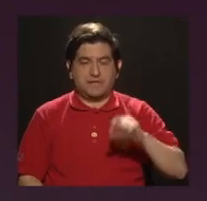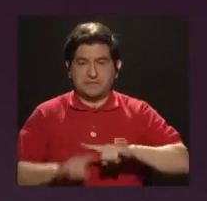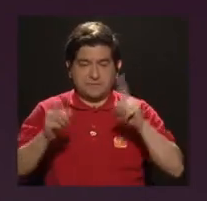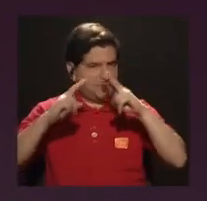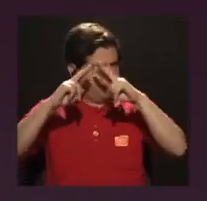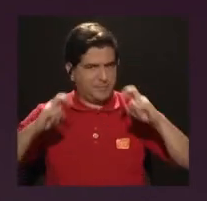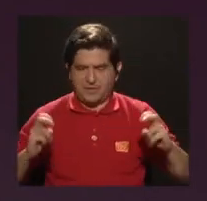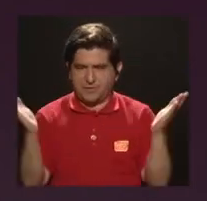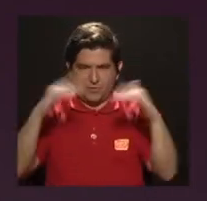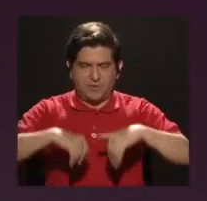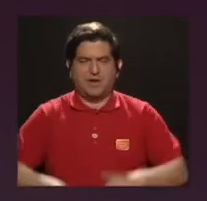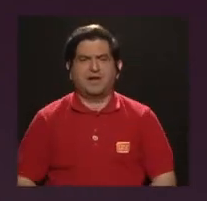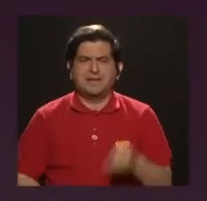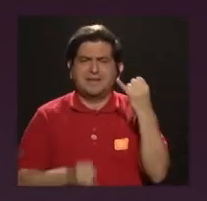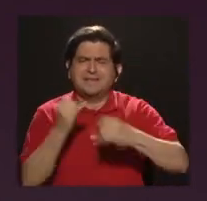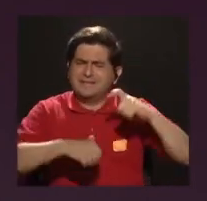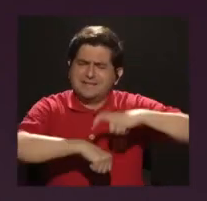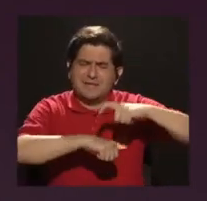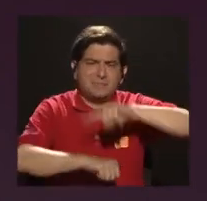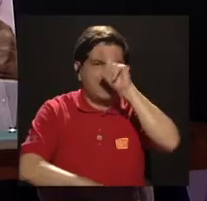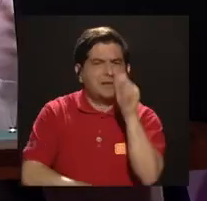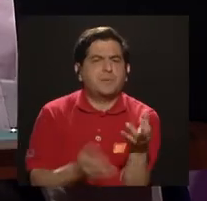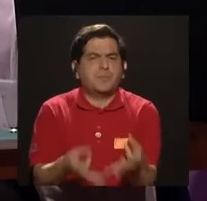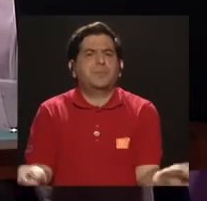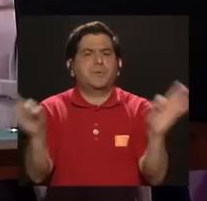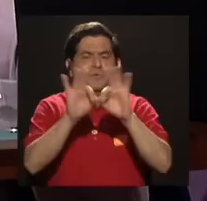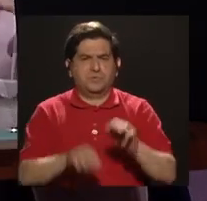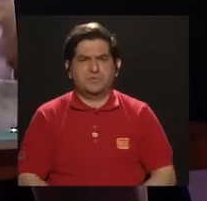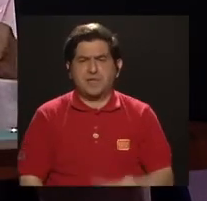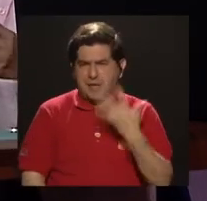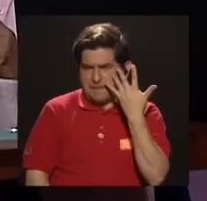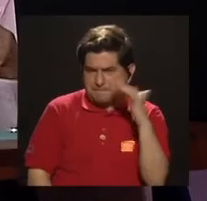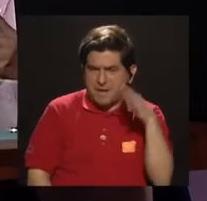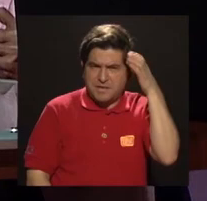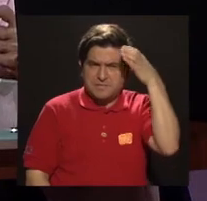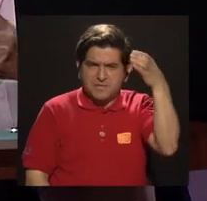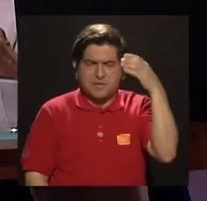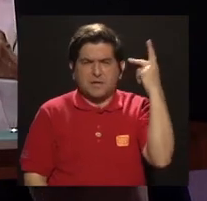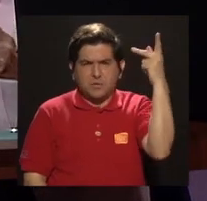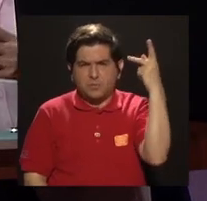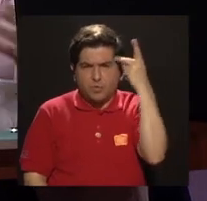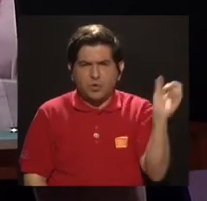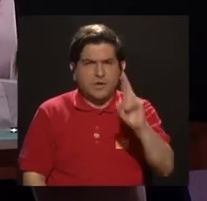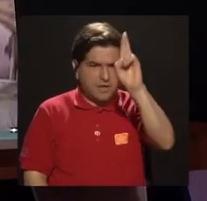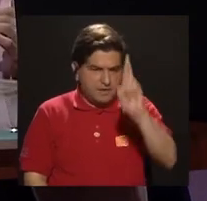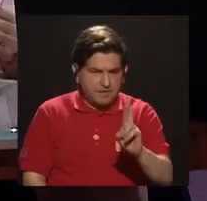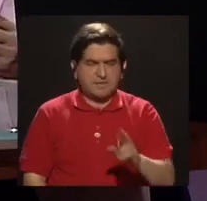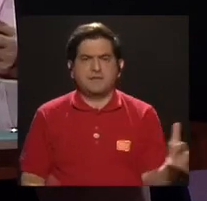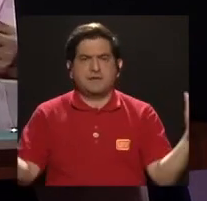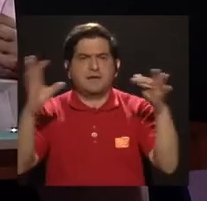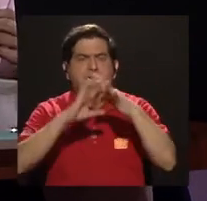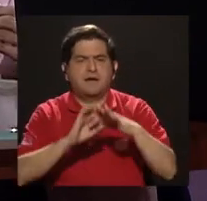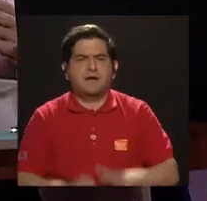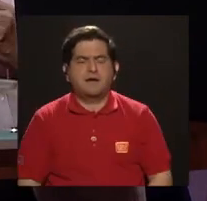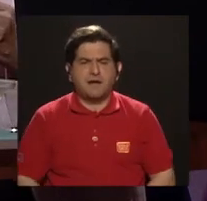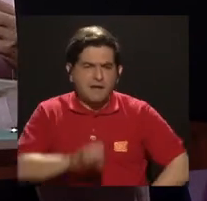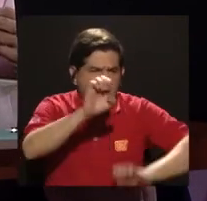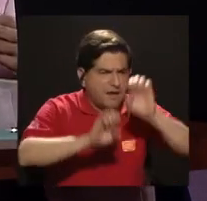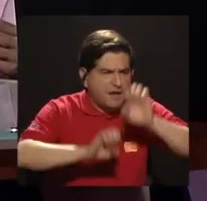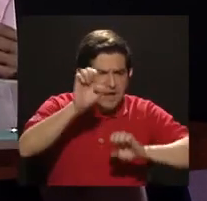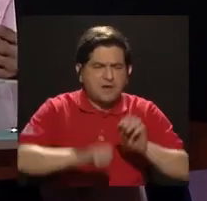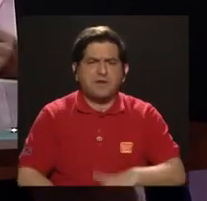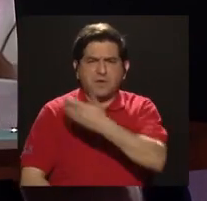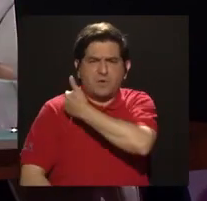todavía se nos va casi el tiempo pero aquí hay una pregunta importante será similar a la cultura política costarricense en relación a la manera de evaluar la gestión